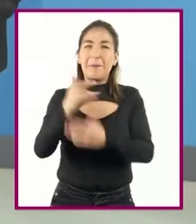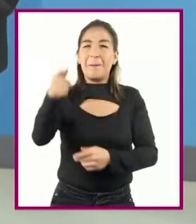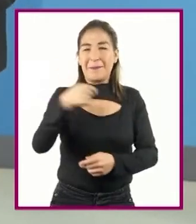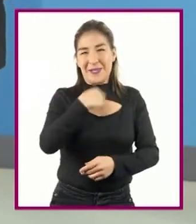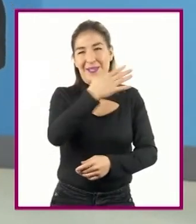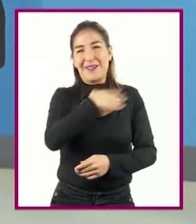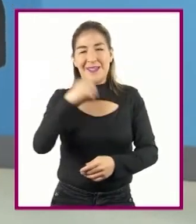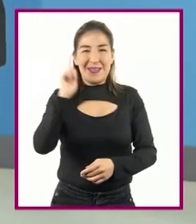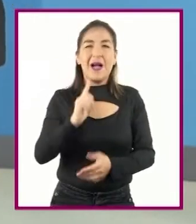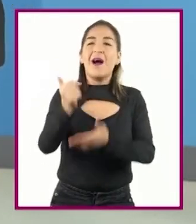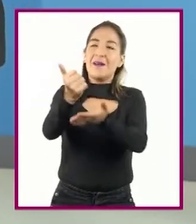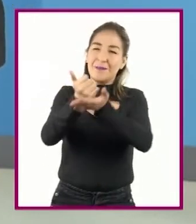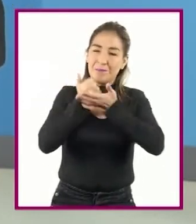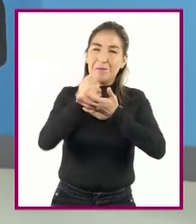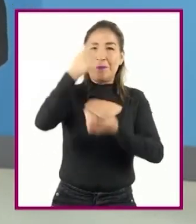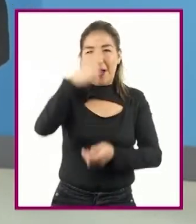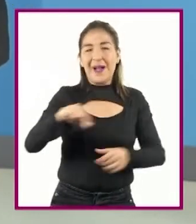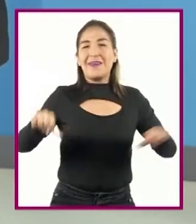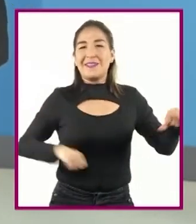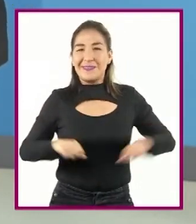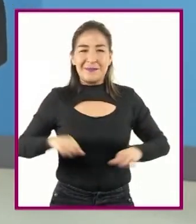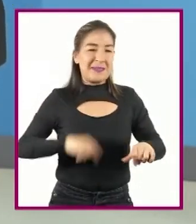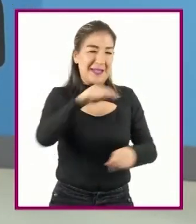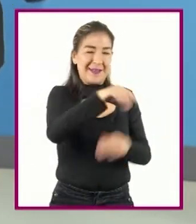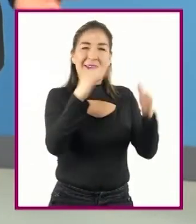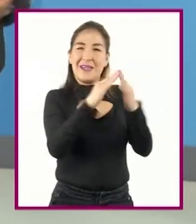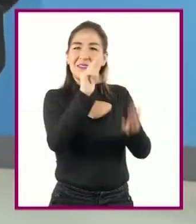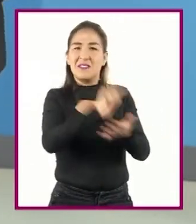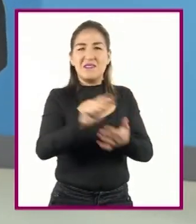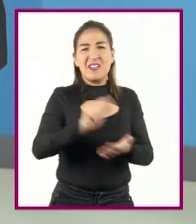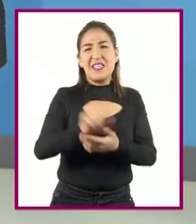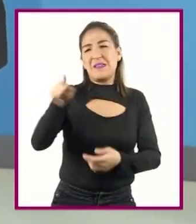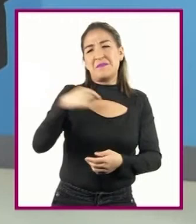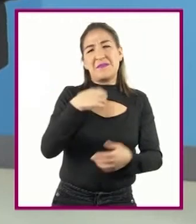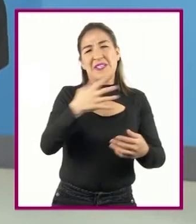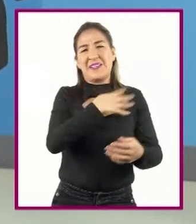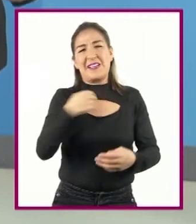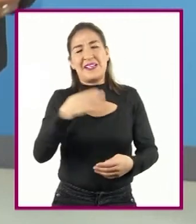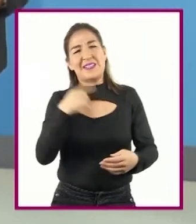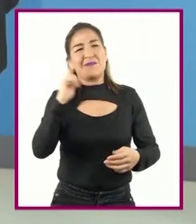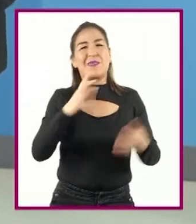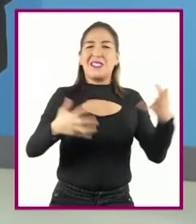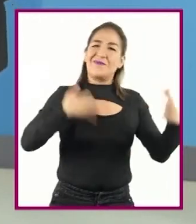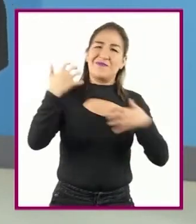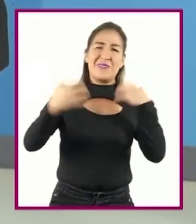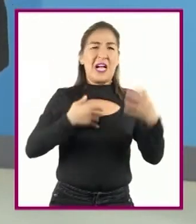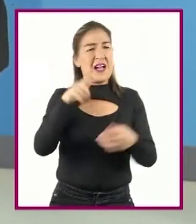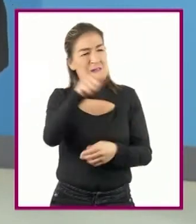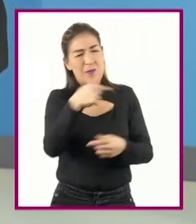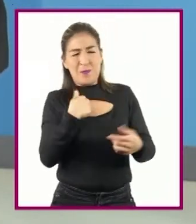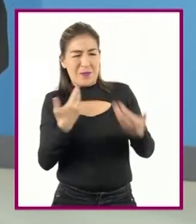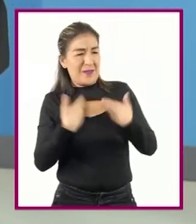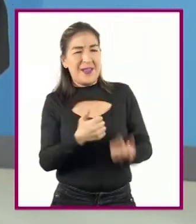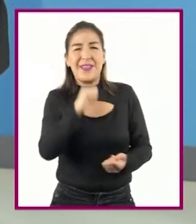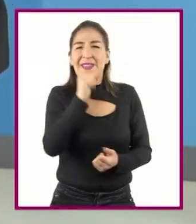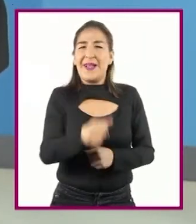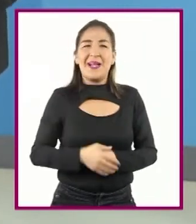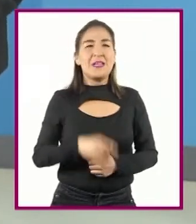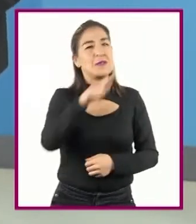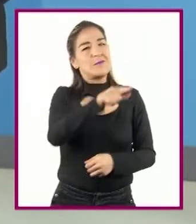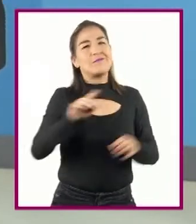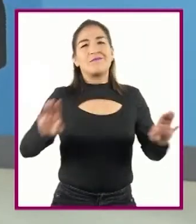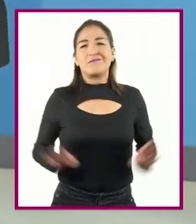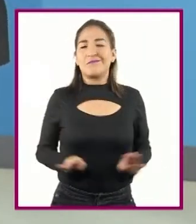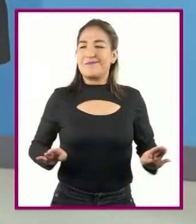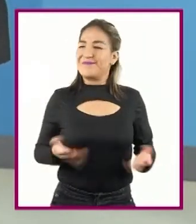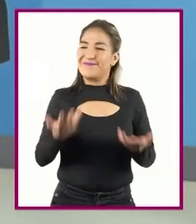su apoyo para alguna actividad doméstica, se pone irritable, piensa que no la entiendo y toma una actitud